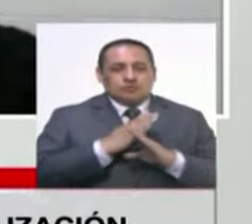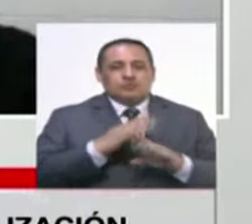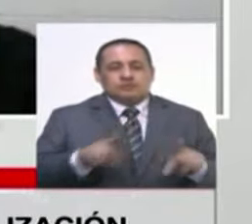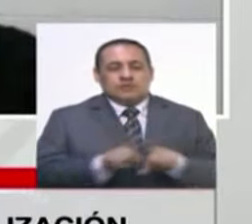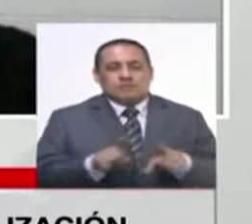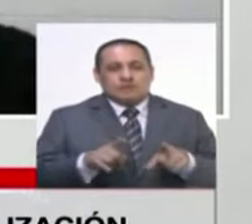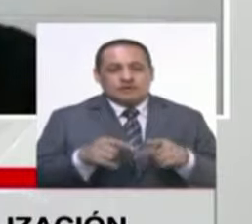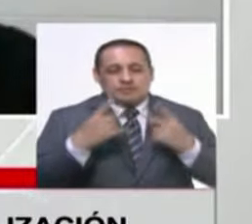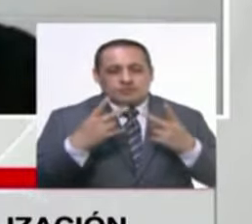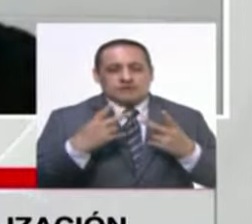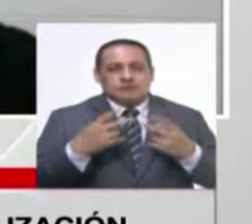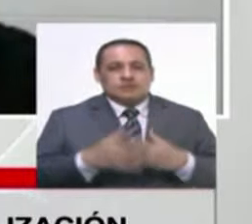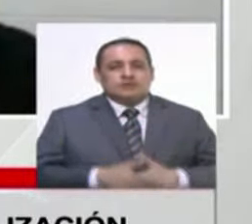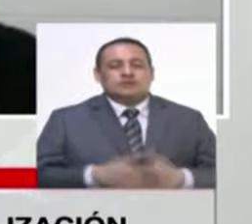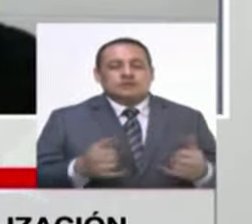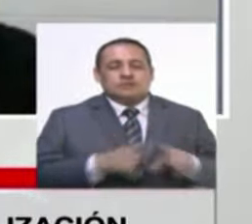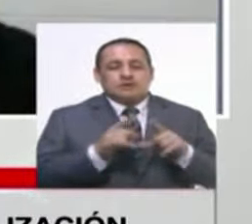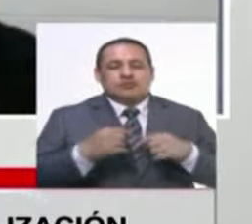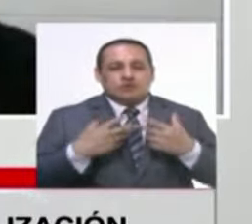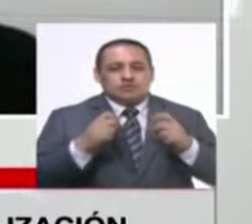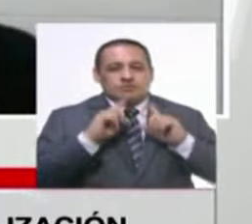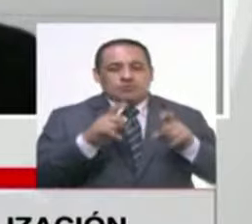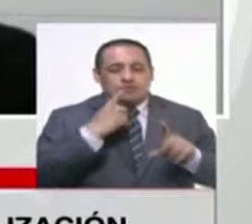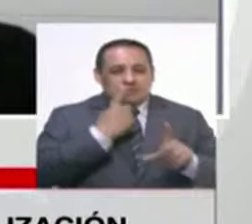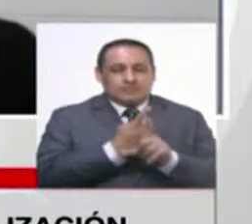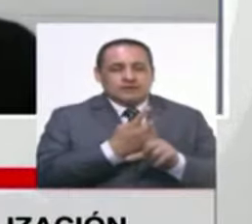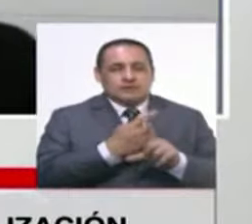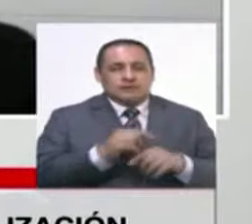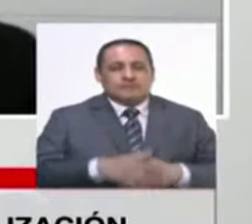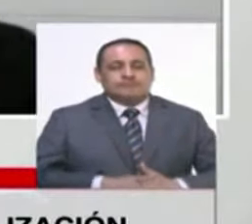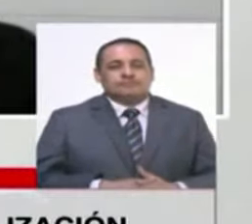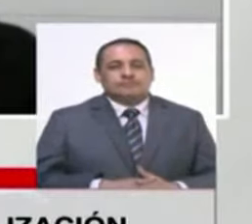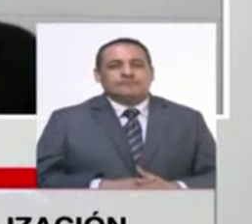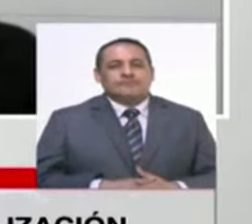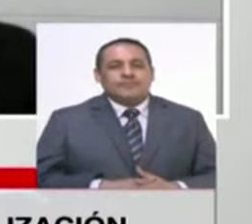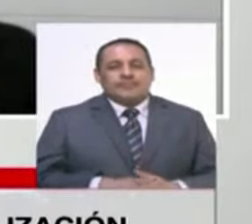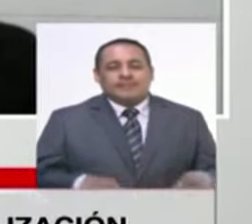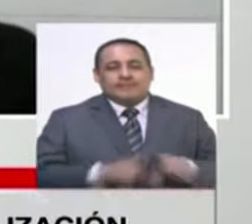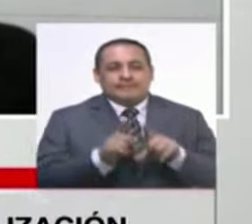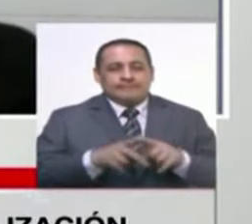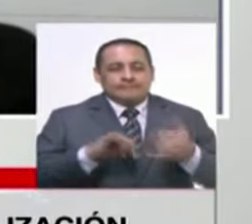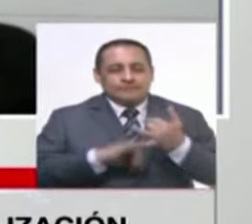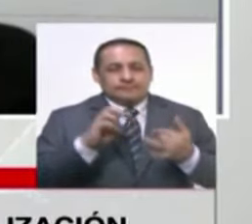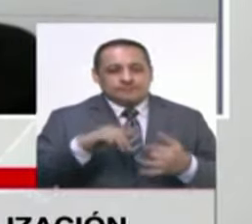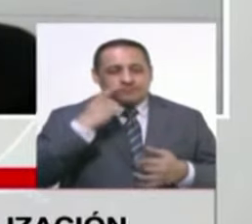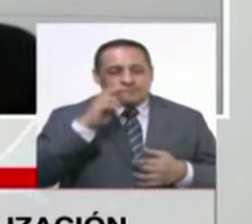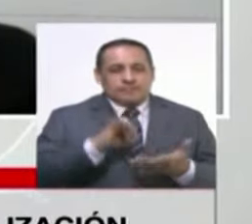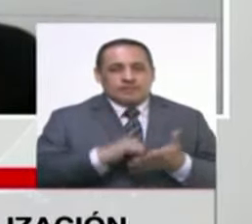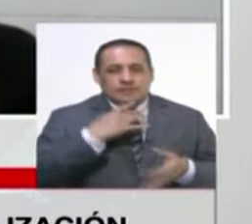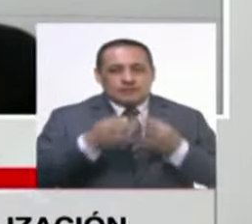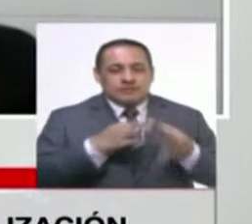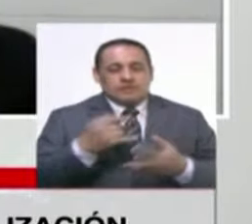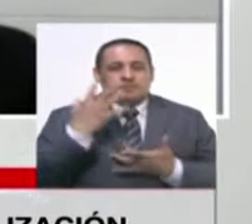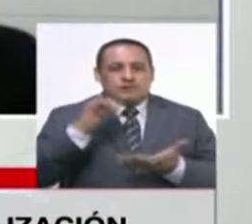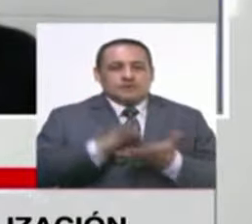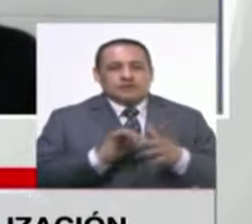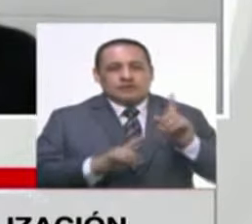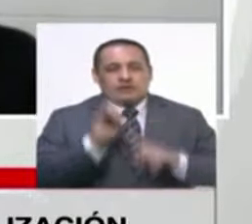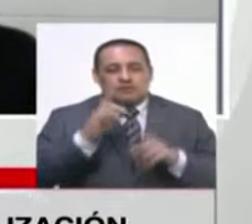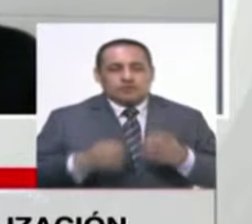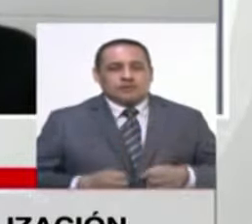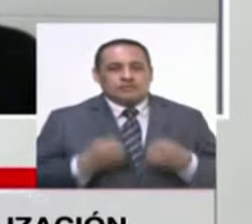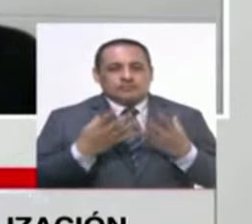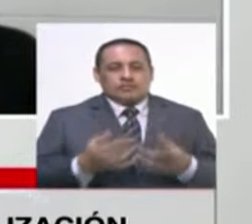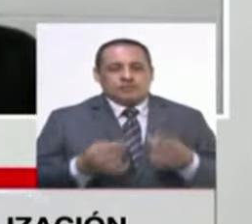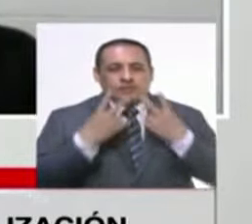Señor presidente, quiero hacer una pregunta directa al señor Samir. El señor Samir, ¿usted está esperando algún